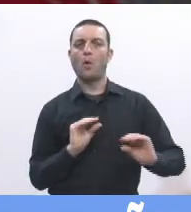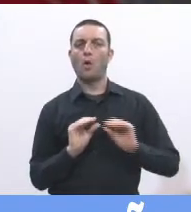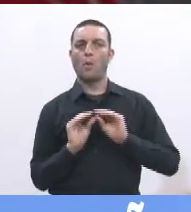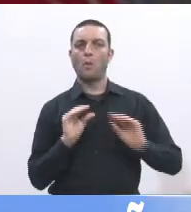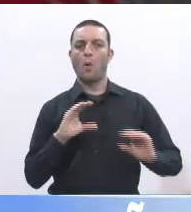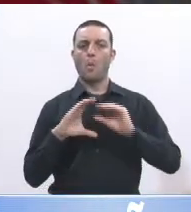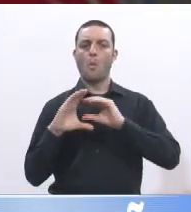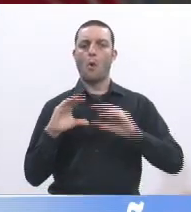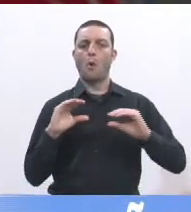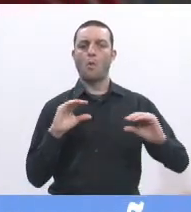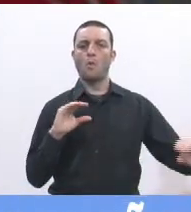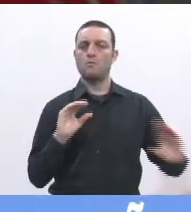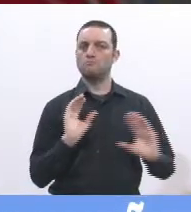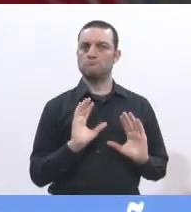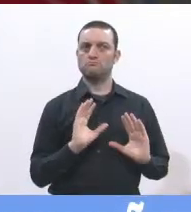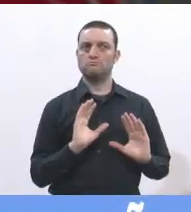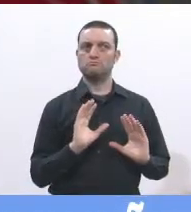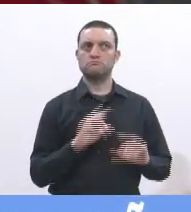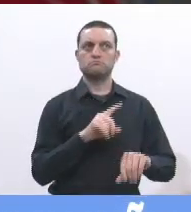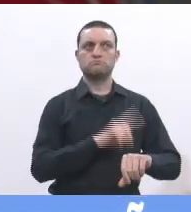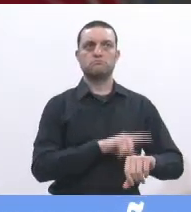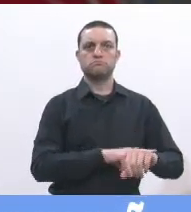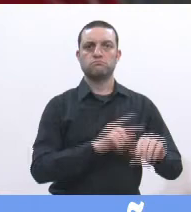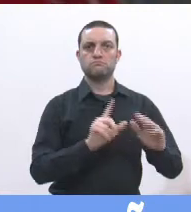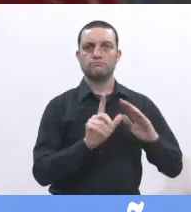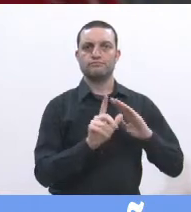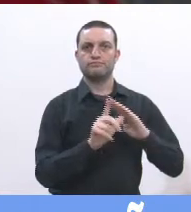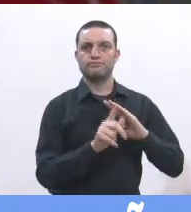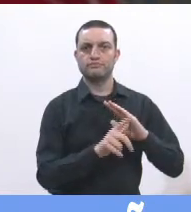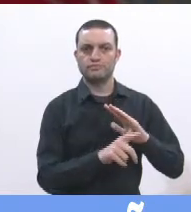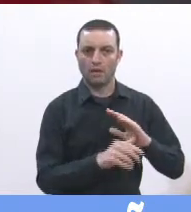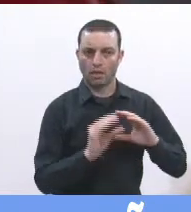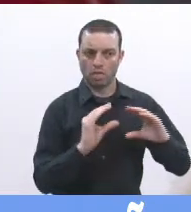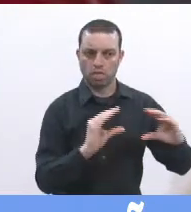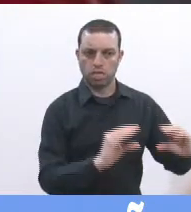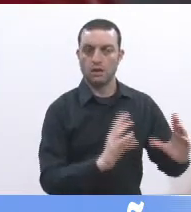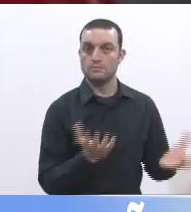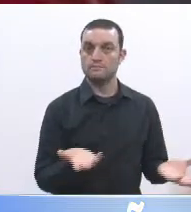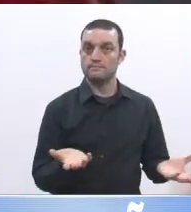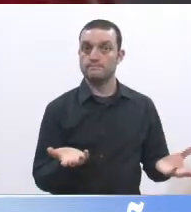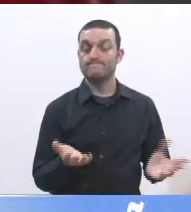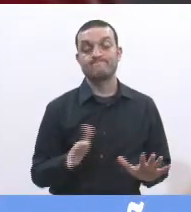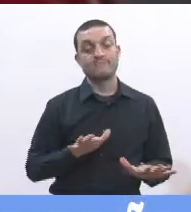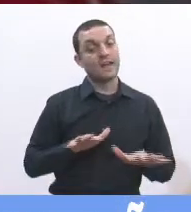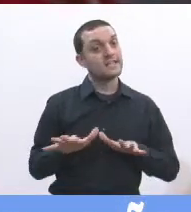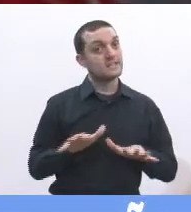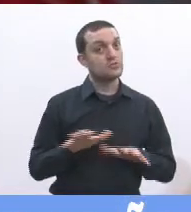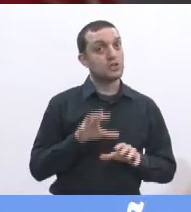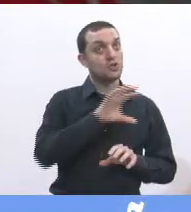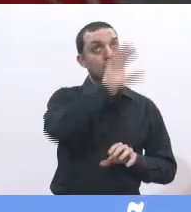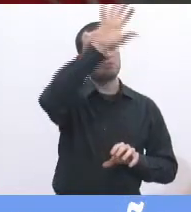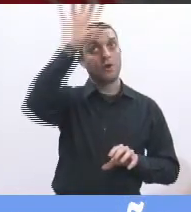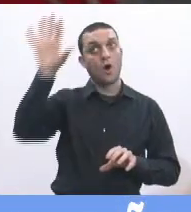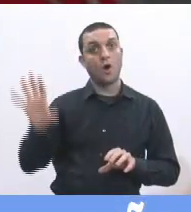Esto, con la situación que tenemos todas las provincias, con las situaciones de cierres